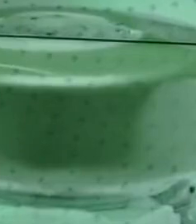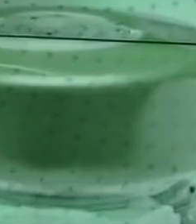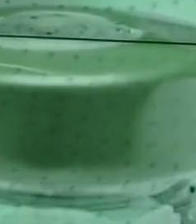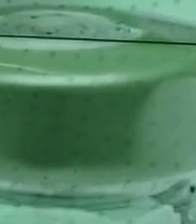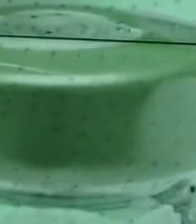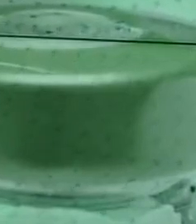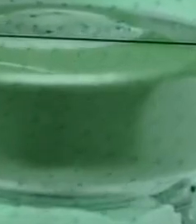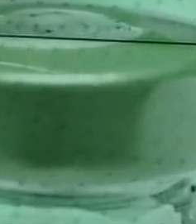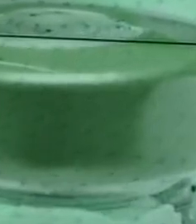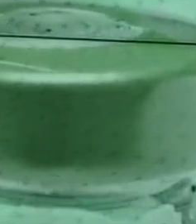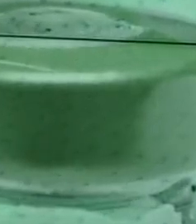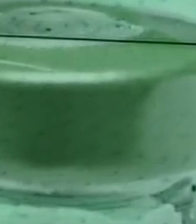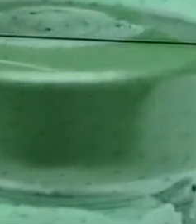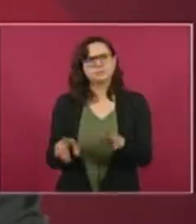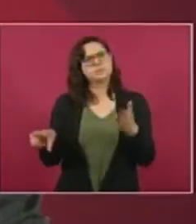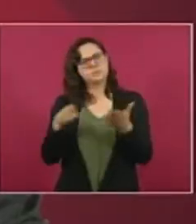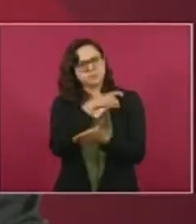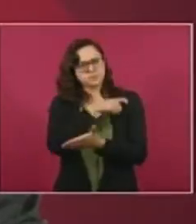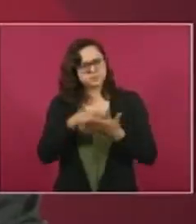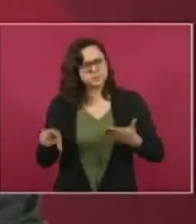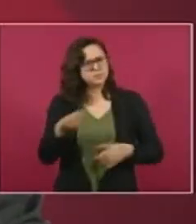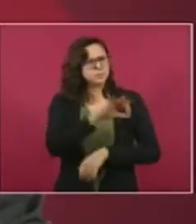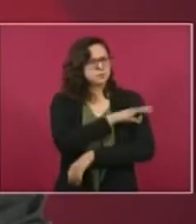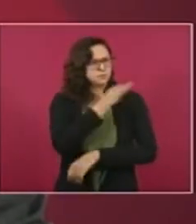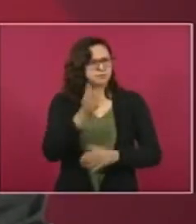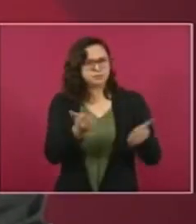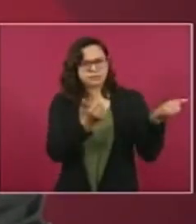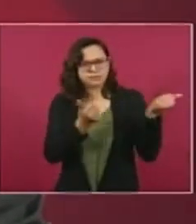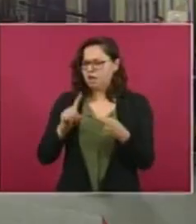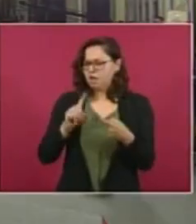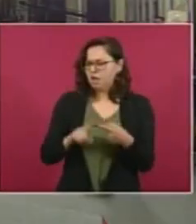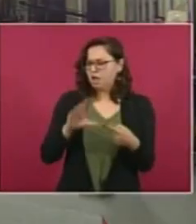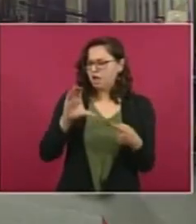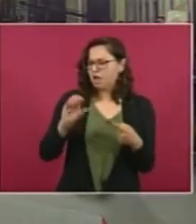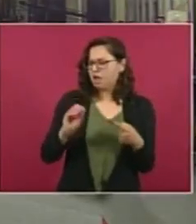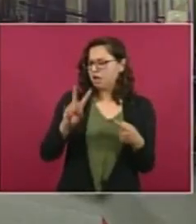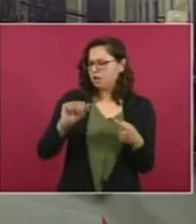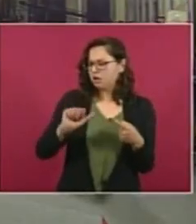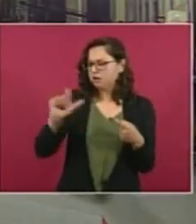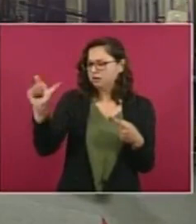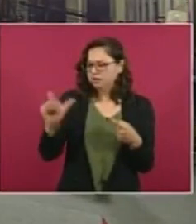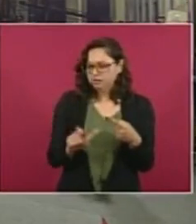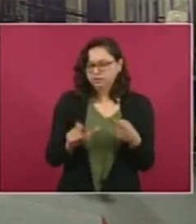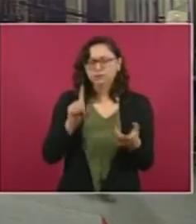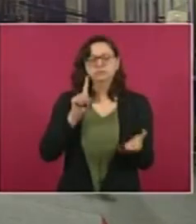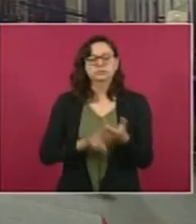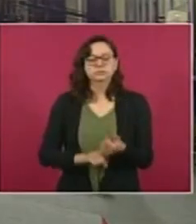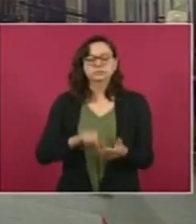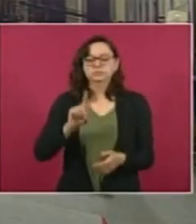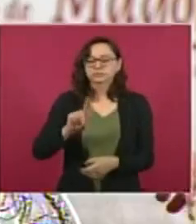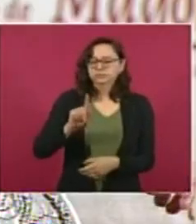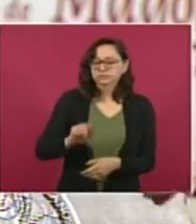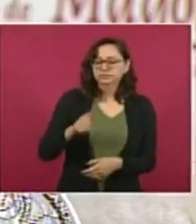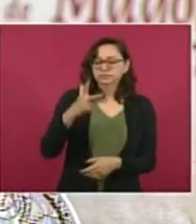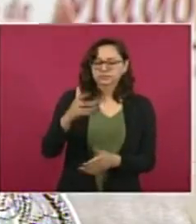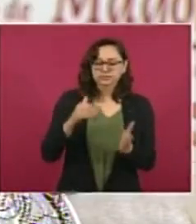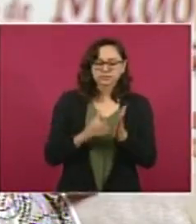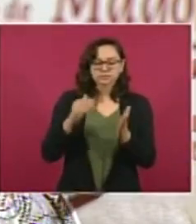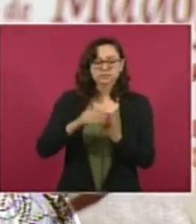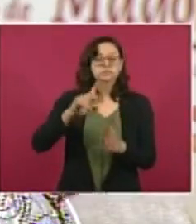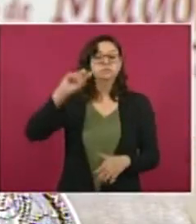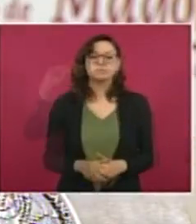la china Sinovac. Está el mecanismo COVAX. En este mecanismo tenemos 78 millones de